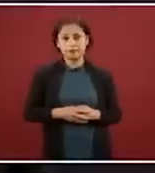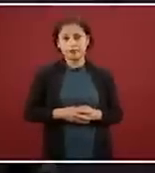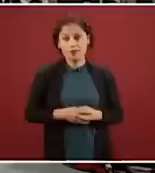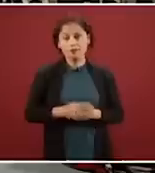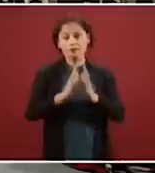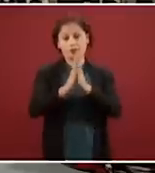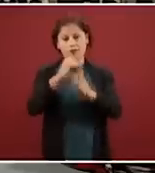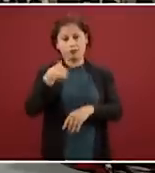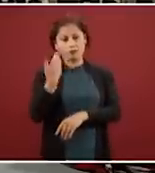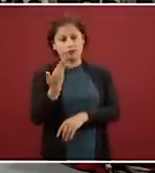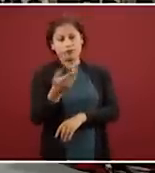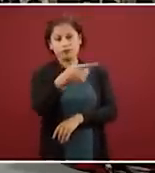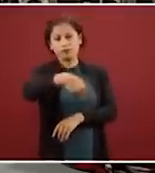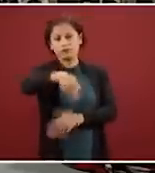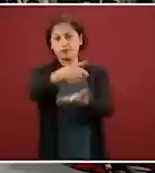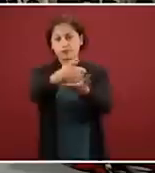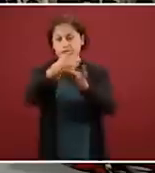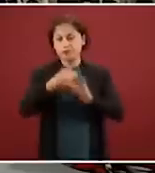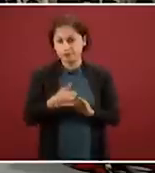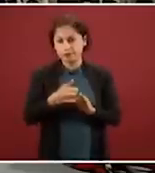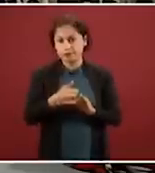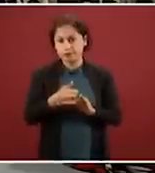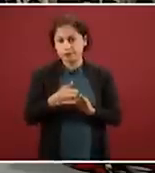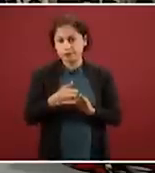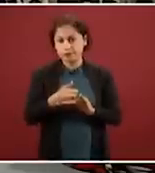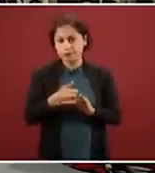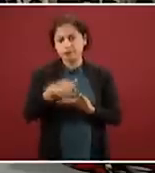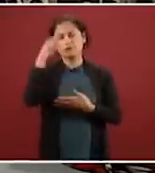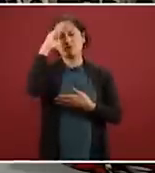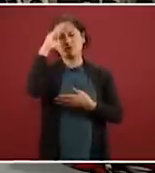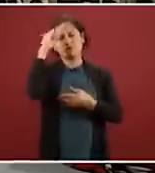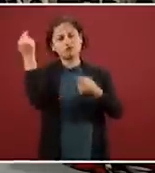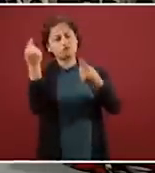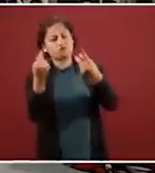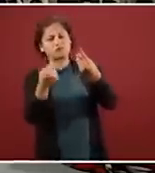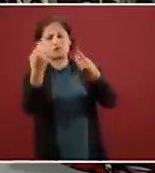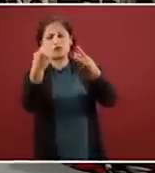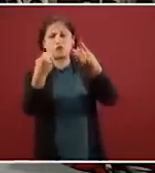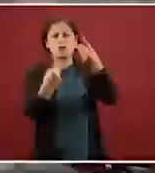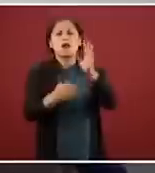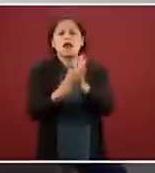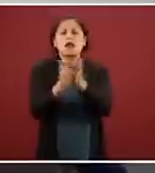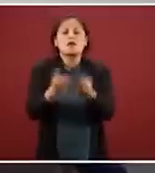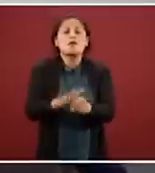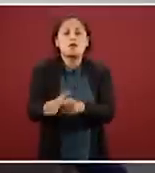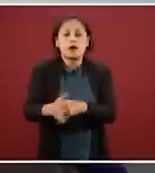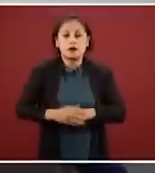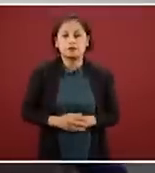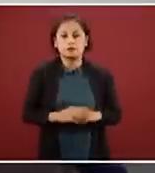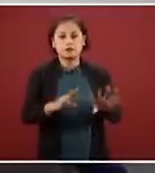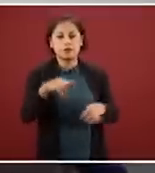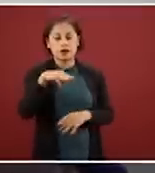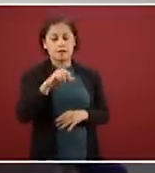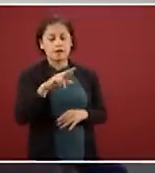Ayúdennos y vamos a pensar en cuáles. Por ejemplo, Martín Luis